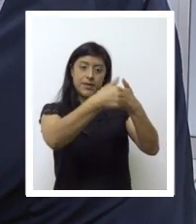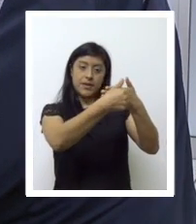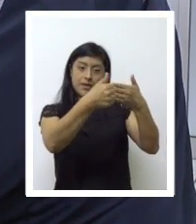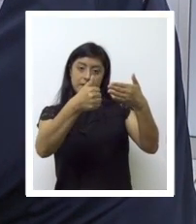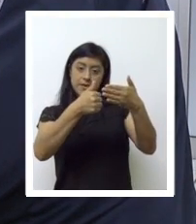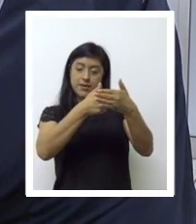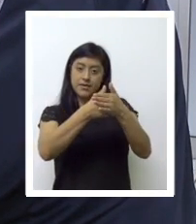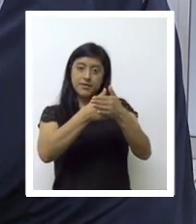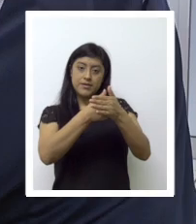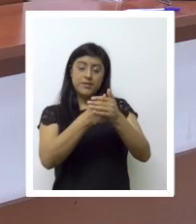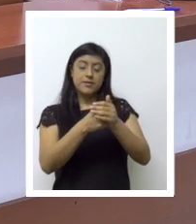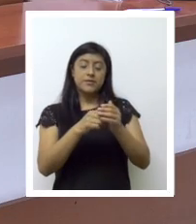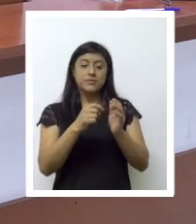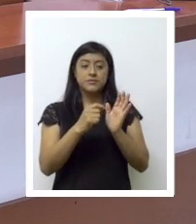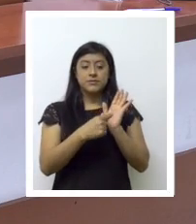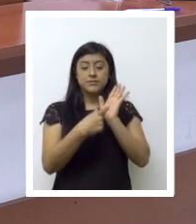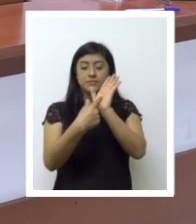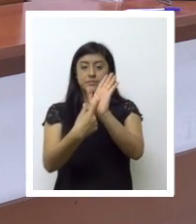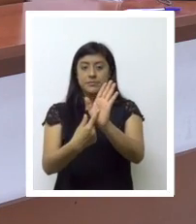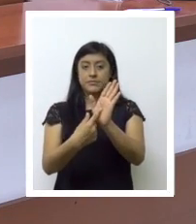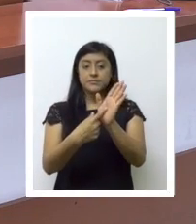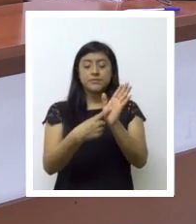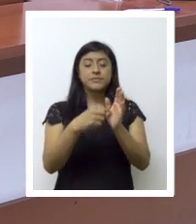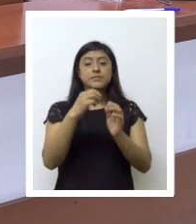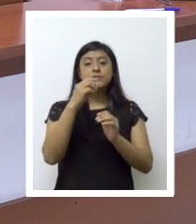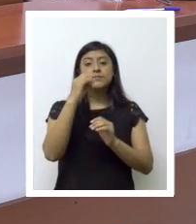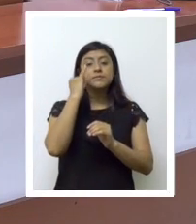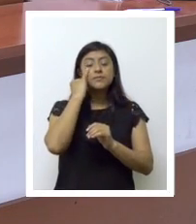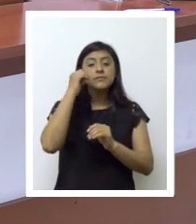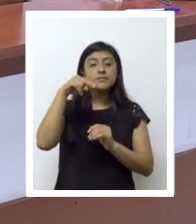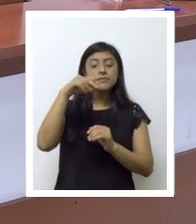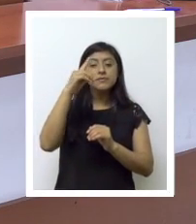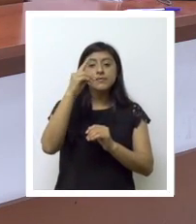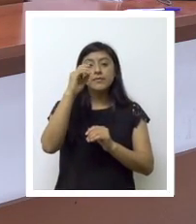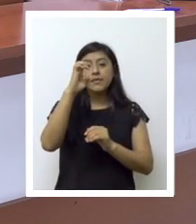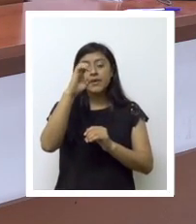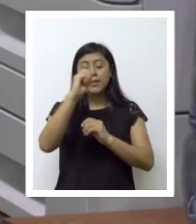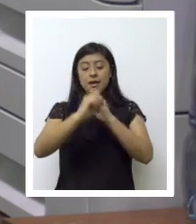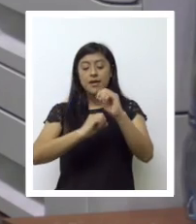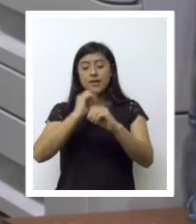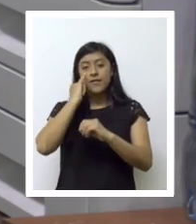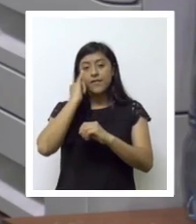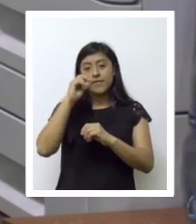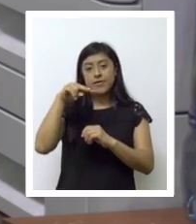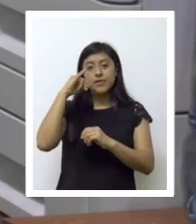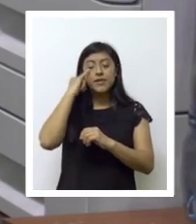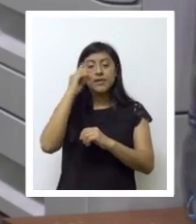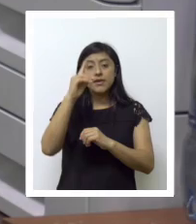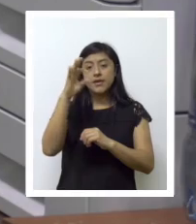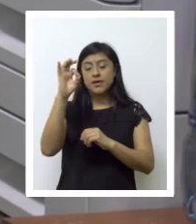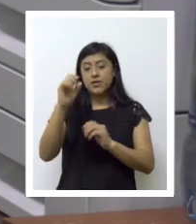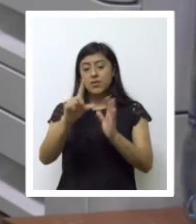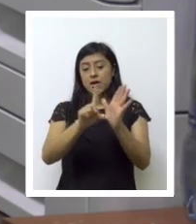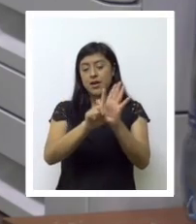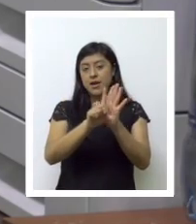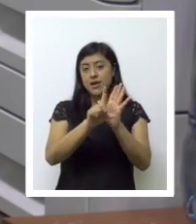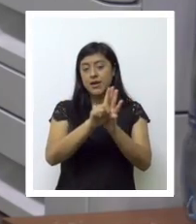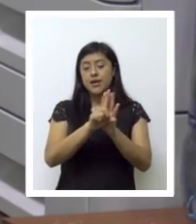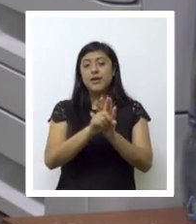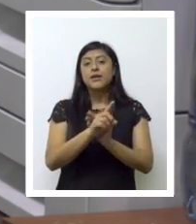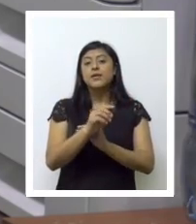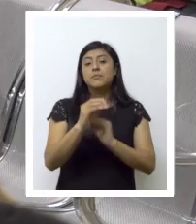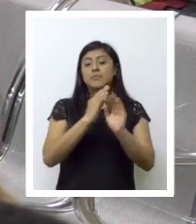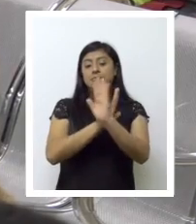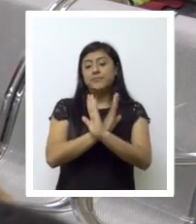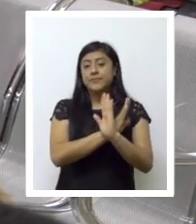de vencimiento, aparecerá la palabra indefinido. El apoyo forma parte de los acuerdos establecidos en la Ley de